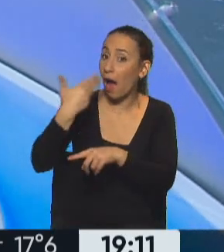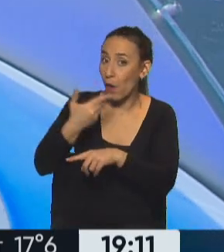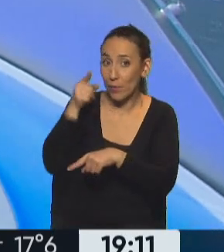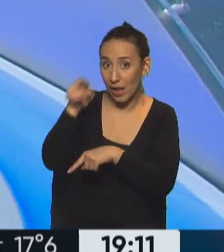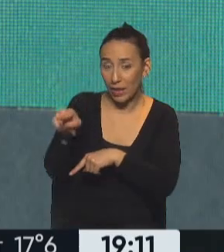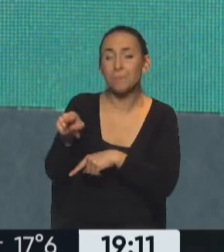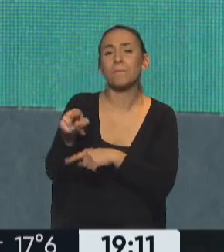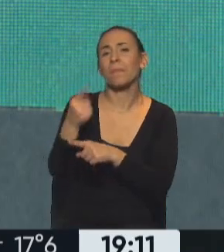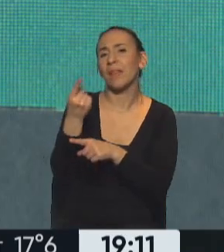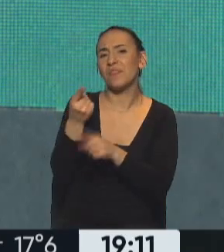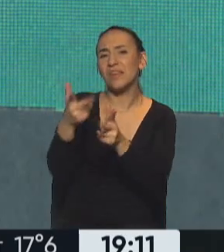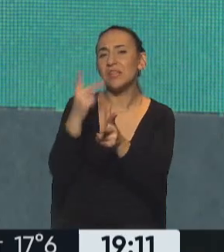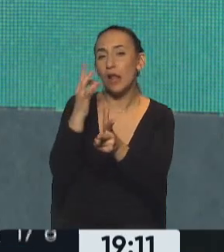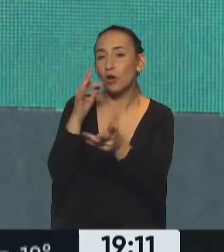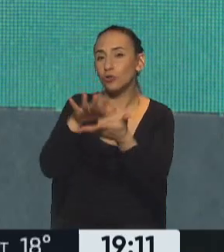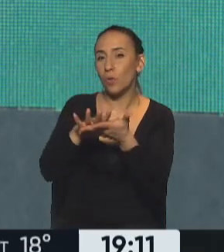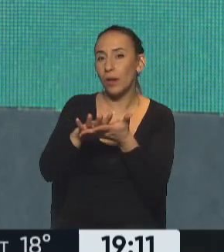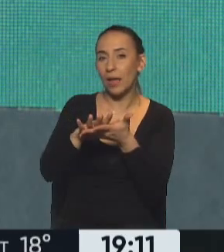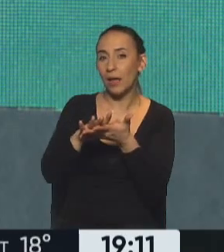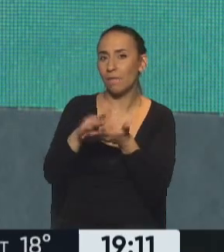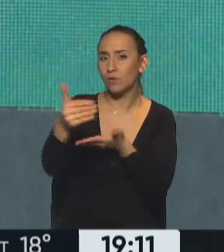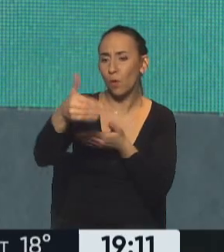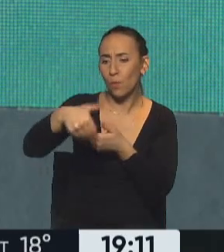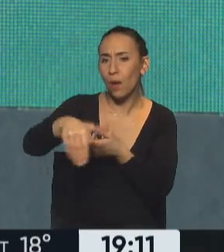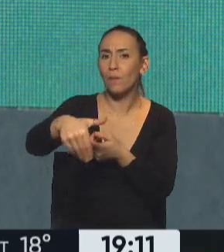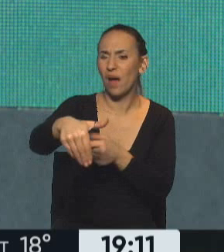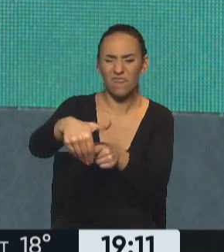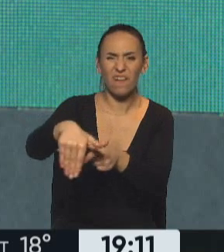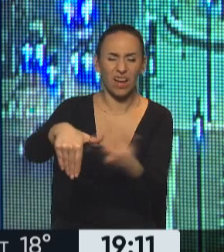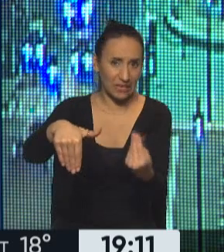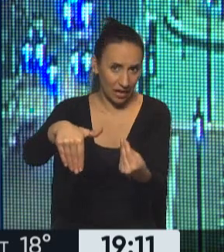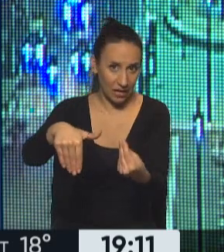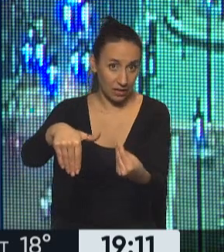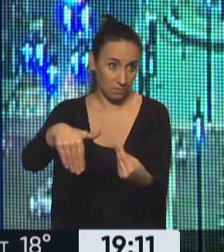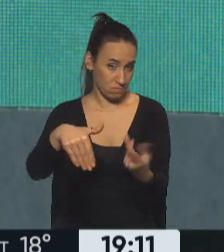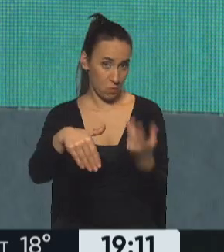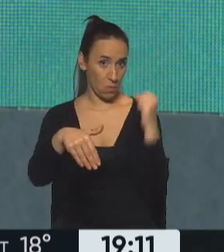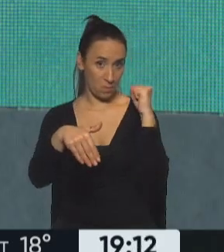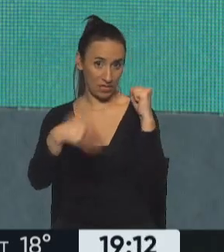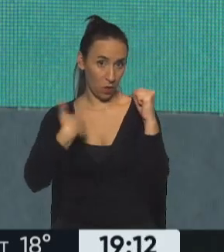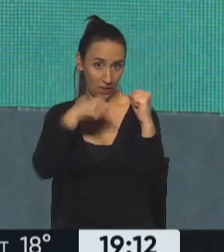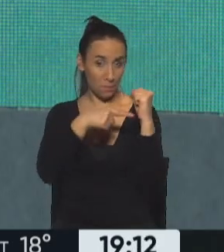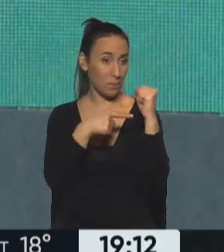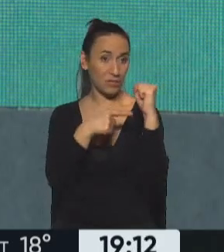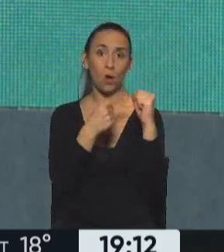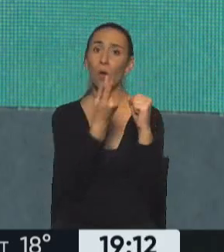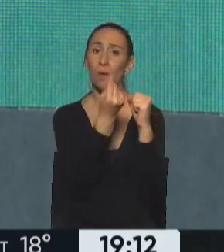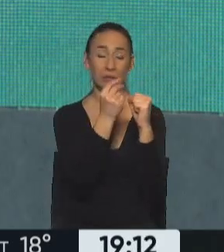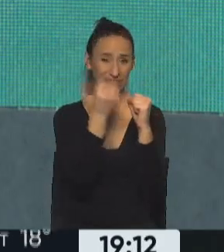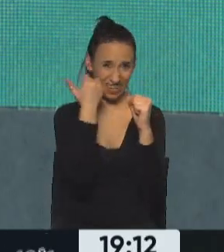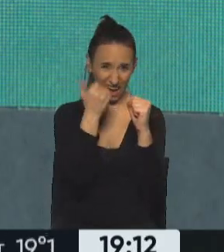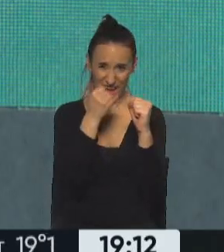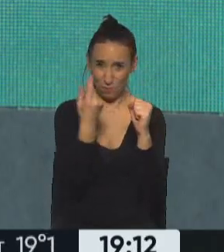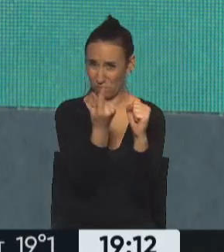lo que viene. Con lo que viene es tal vez corregir un peso devaluado de la Argentina. No, a devaluar. Ya el peso